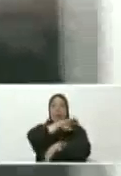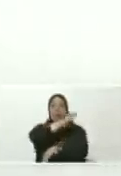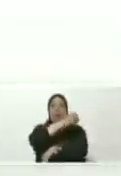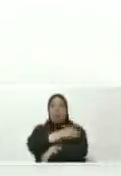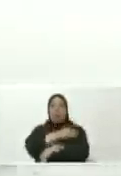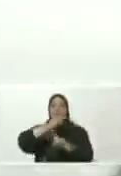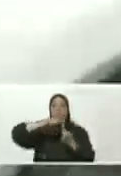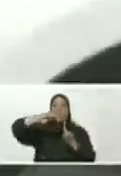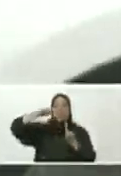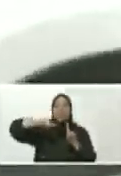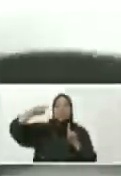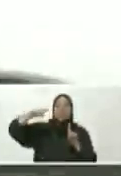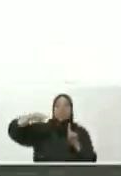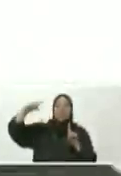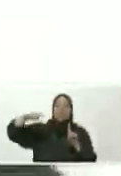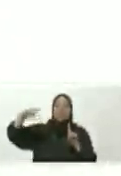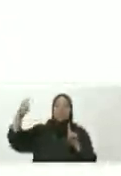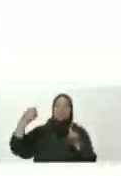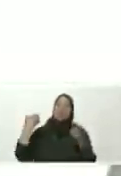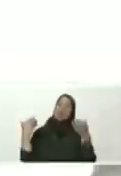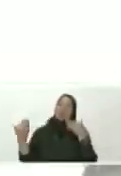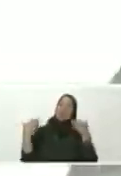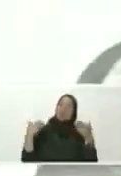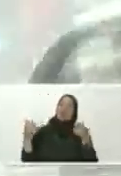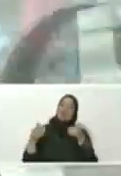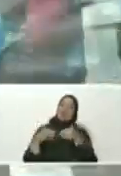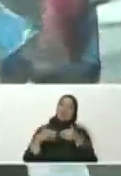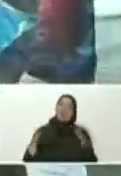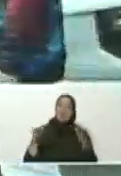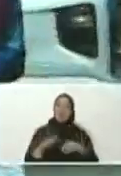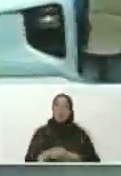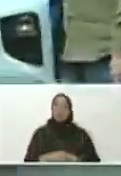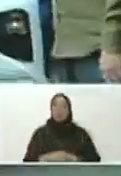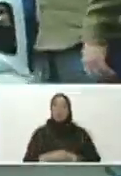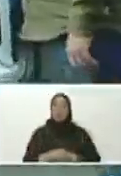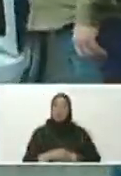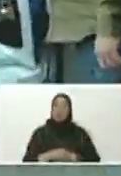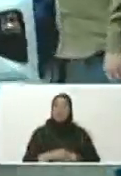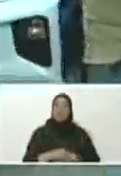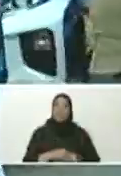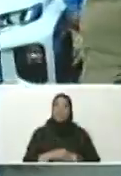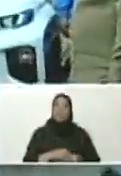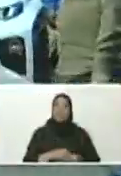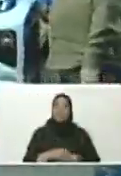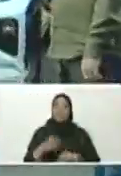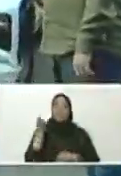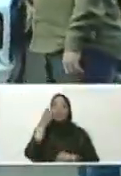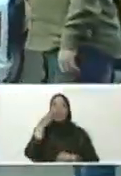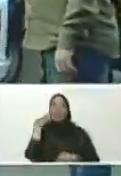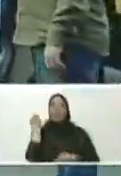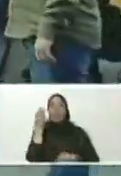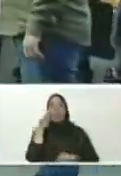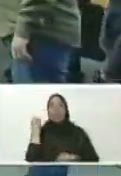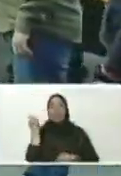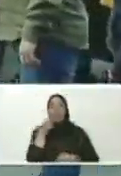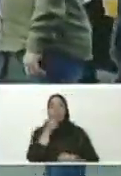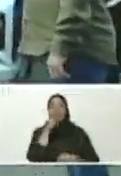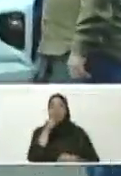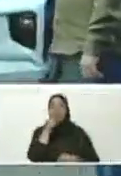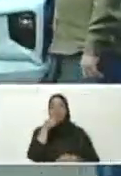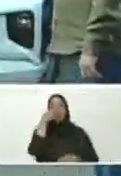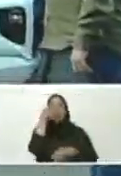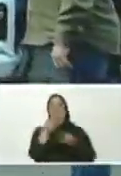y vicepresidente de Servicios Públicos. Quiero que vean esta experiencia. Ya la CABA me habló de